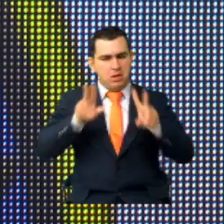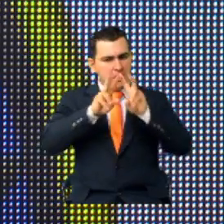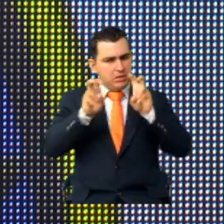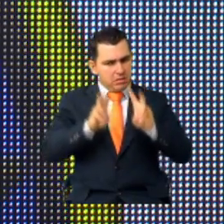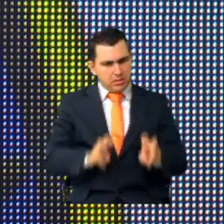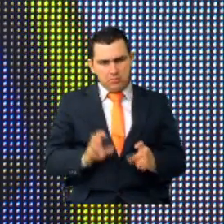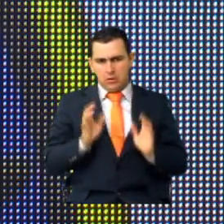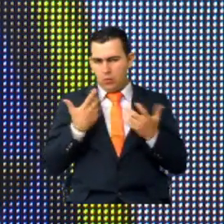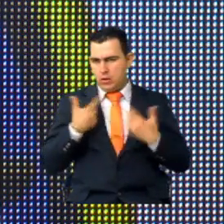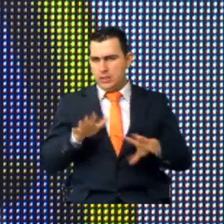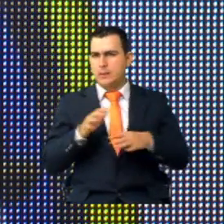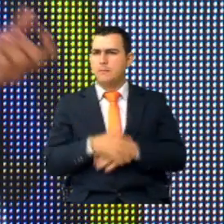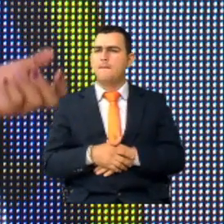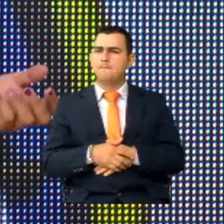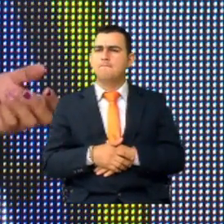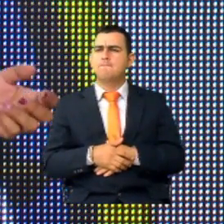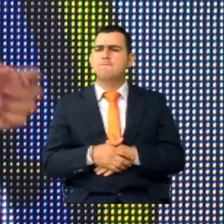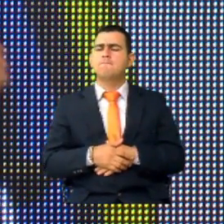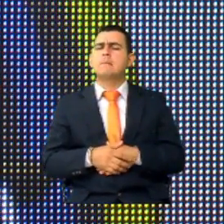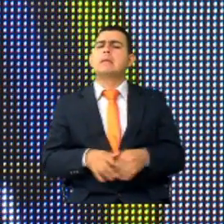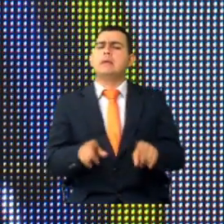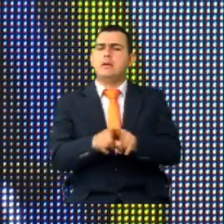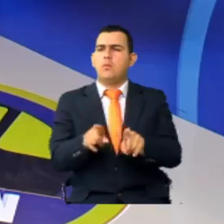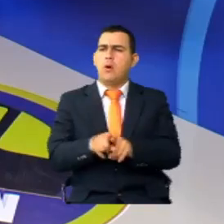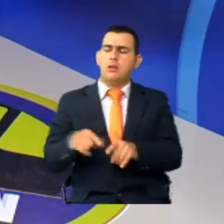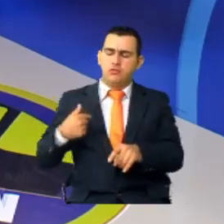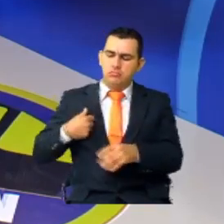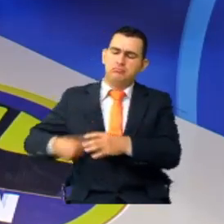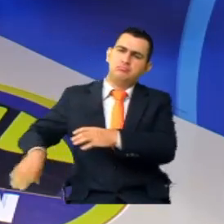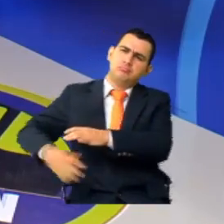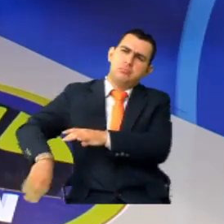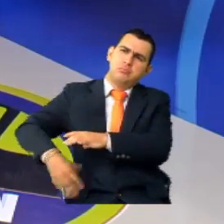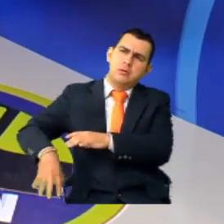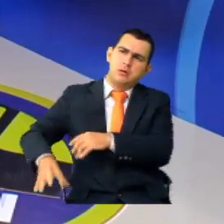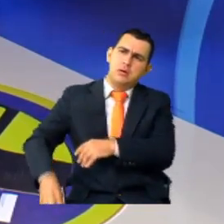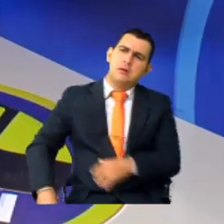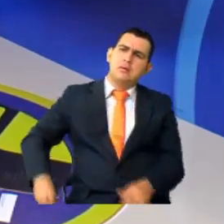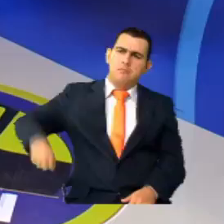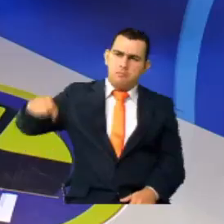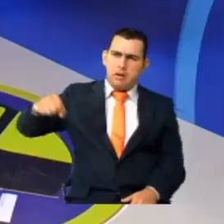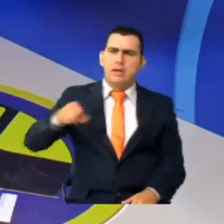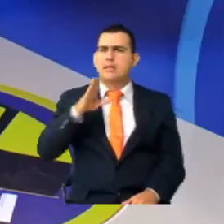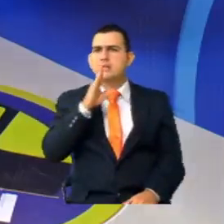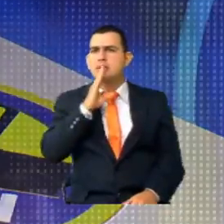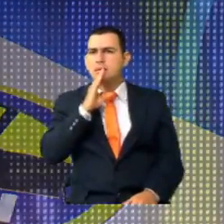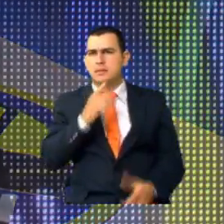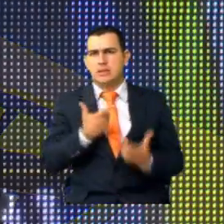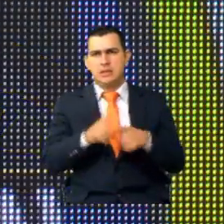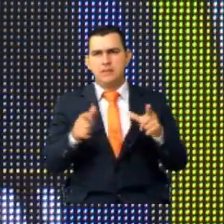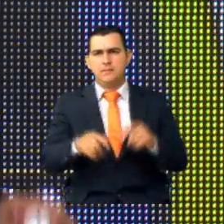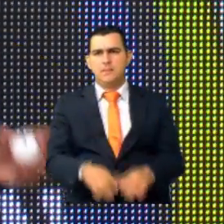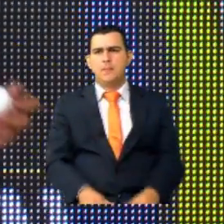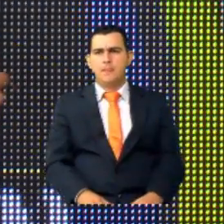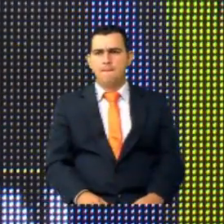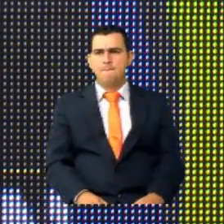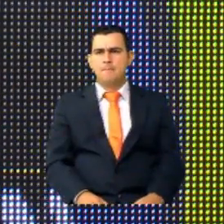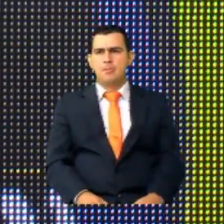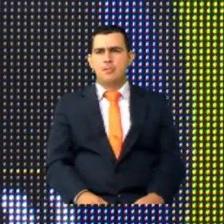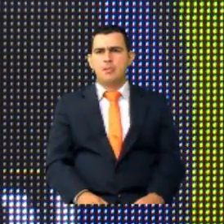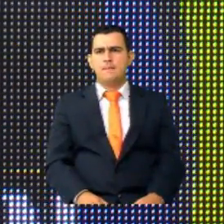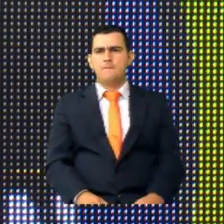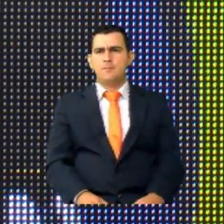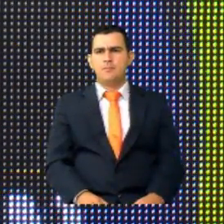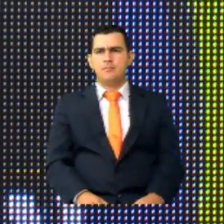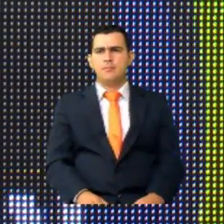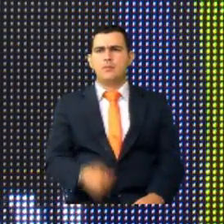presente debate. Es así como a través de la balotera seleccionaremos las personas que iniciarán con las preguntas. Importante realizar la aclaración.